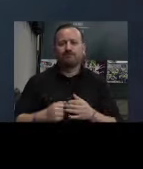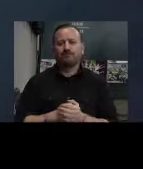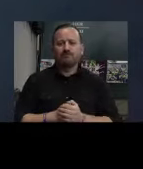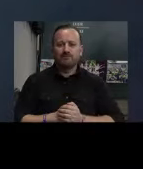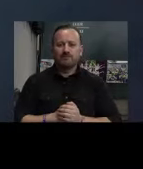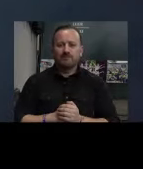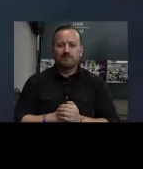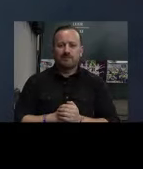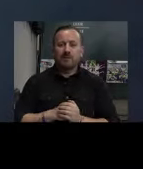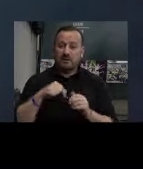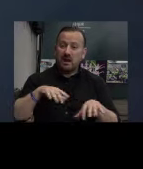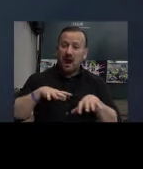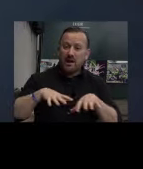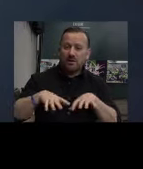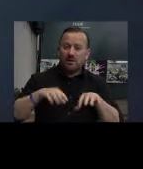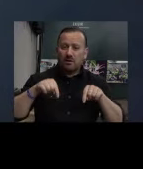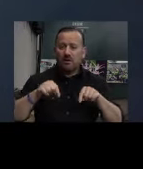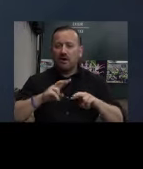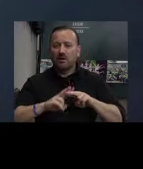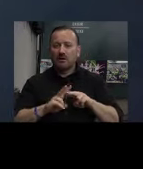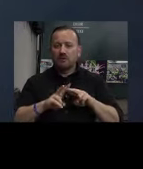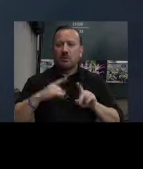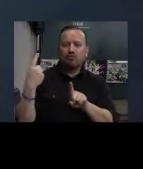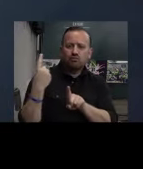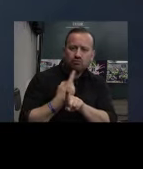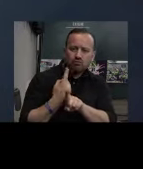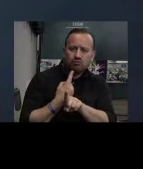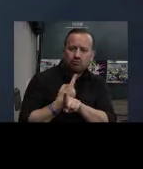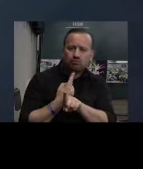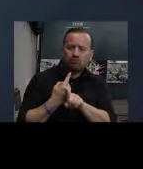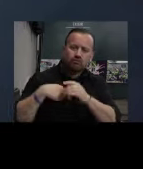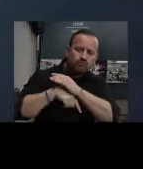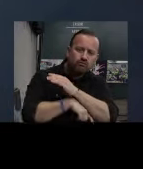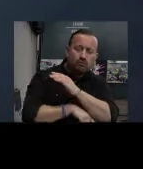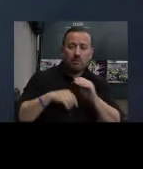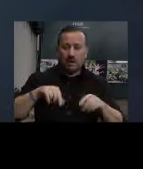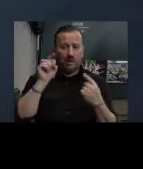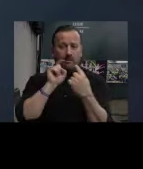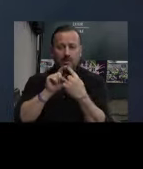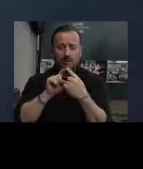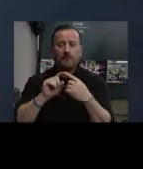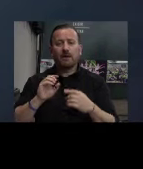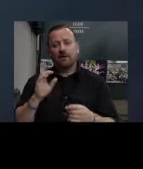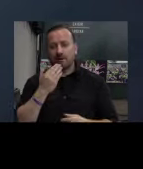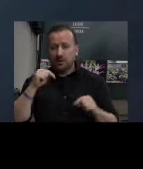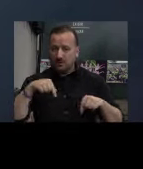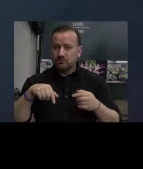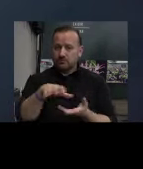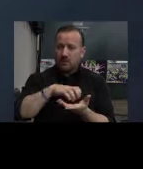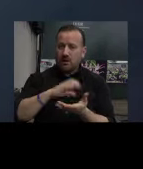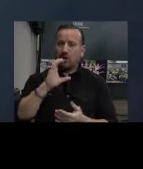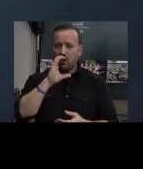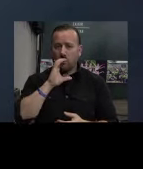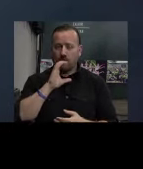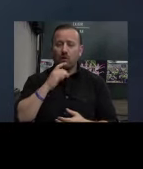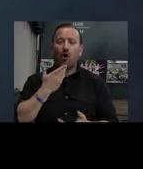emprendimiento las actividades compuestas por charlas y conversatorios de modalidad tanto presencial en esta sede Concepción